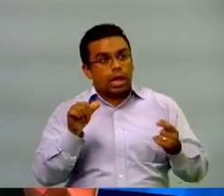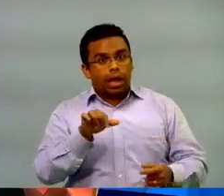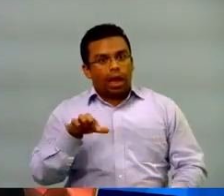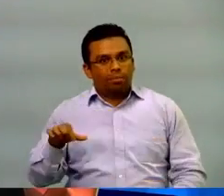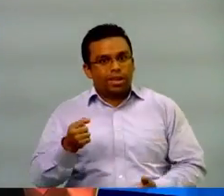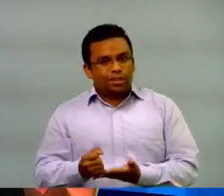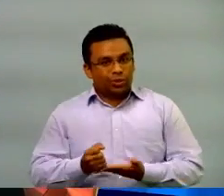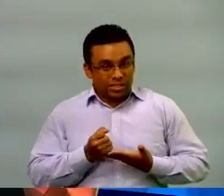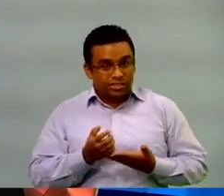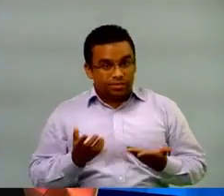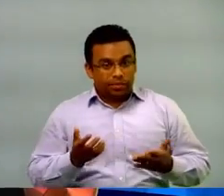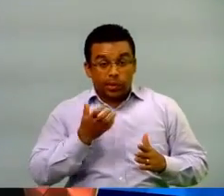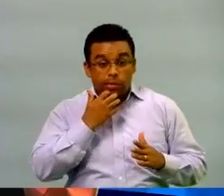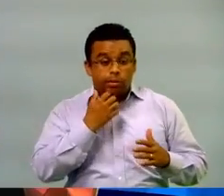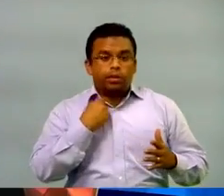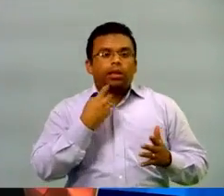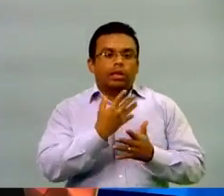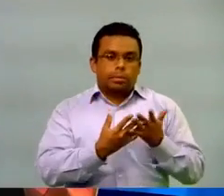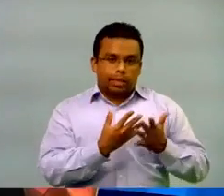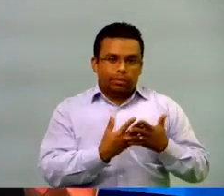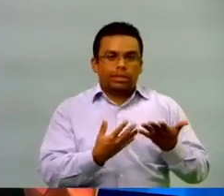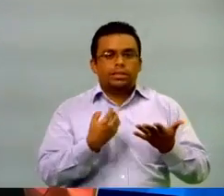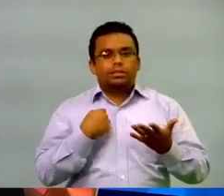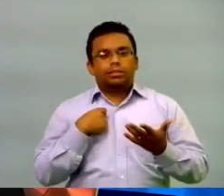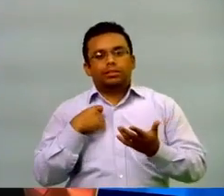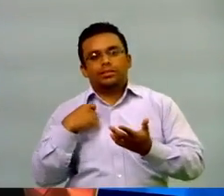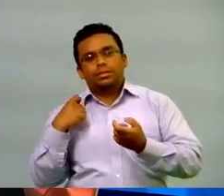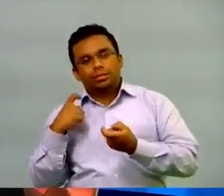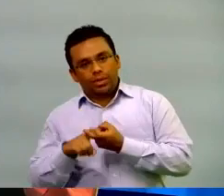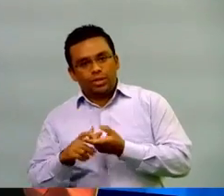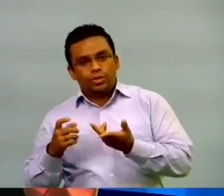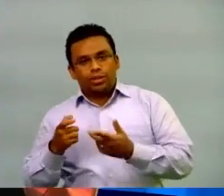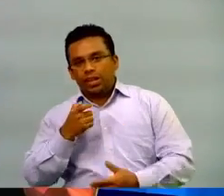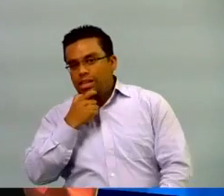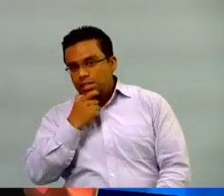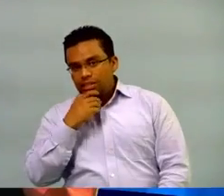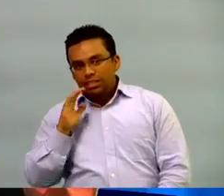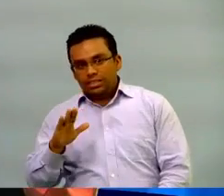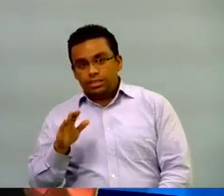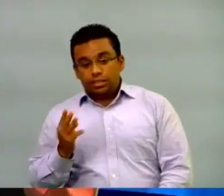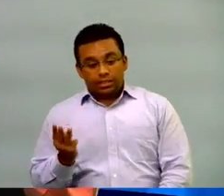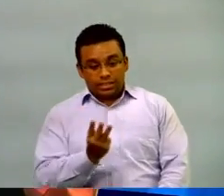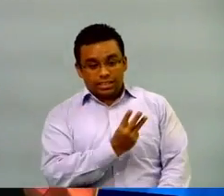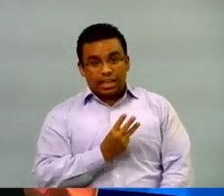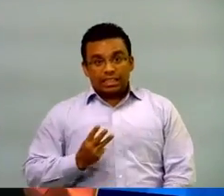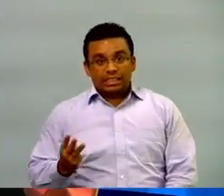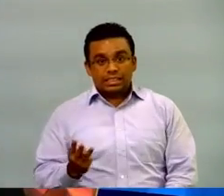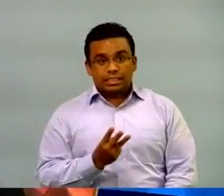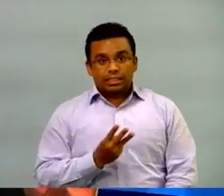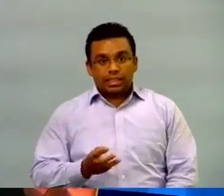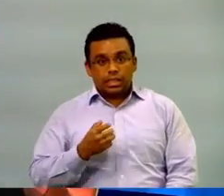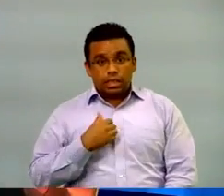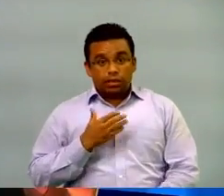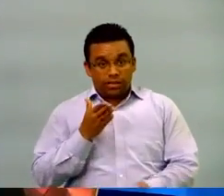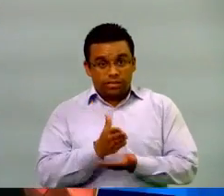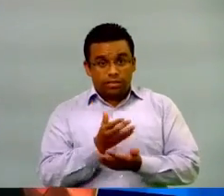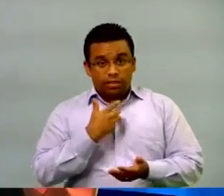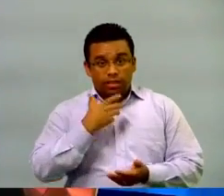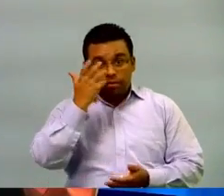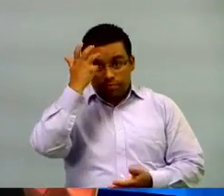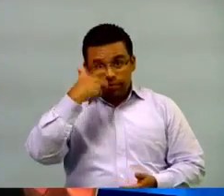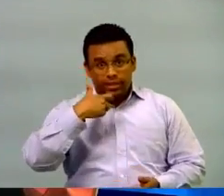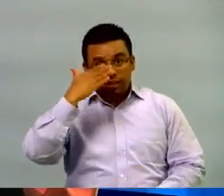inglés, matemáticas y español, que eran donde, digamos, los resultados al hacer las evaluaciones de pruebas, a ver,